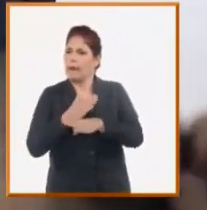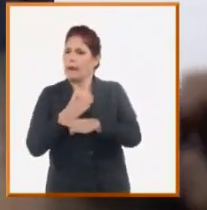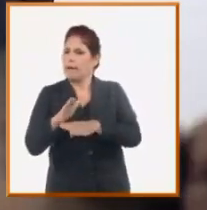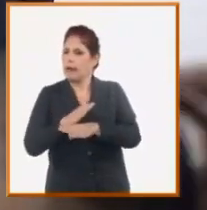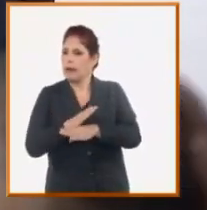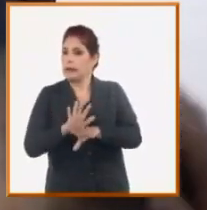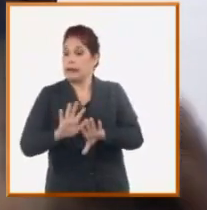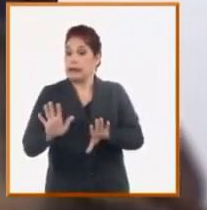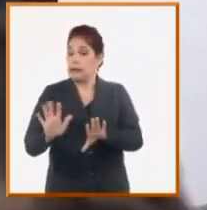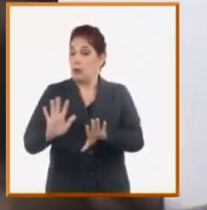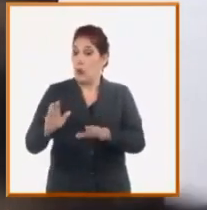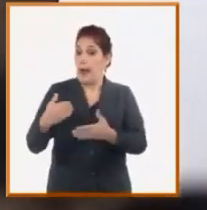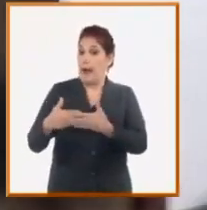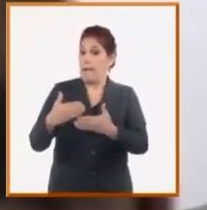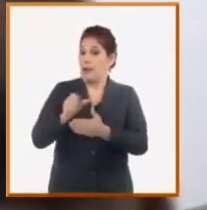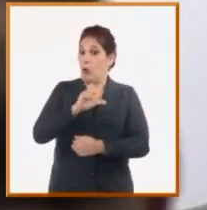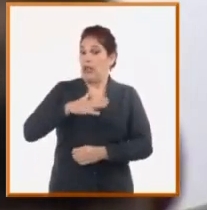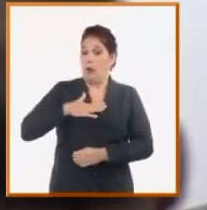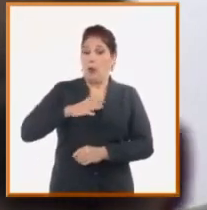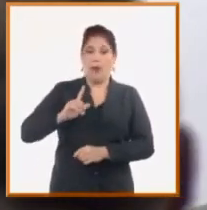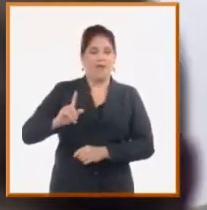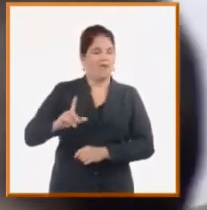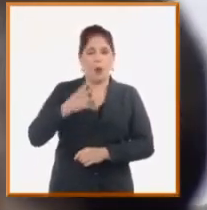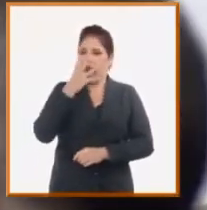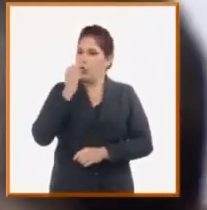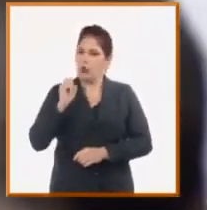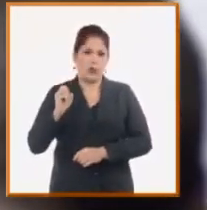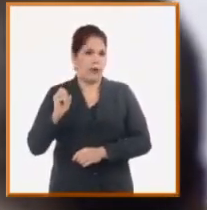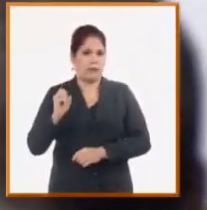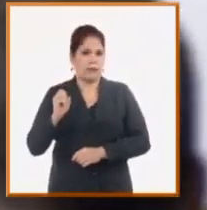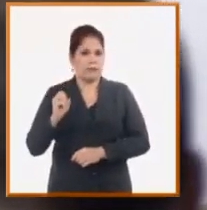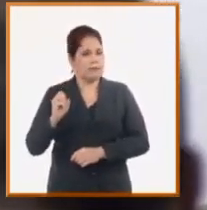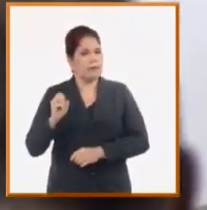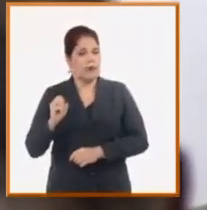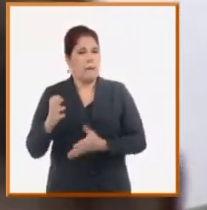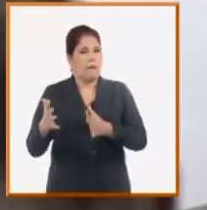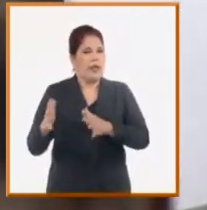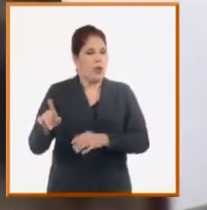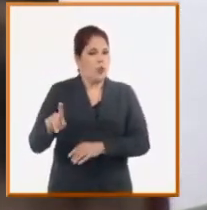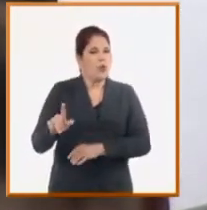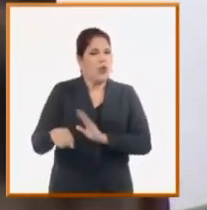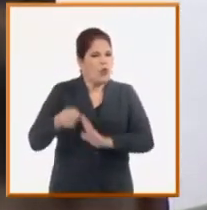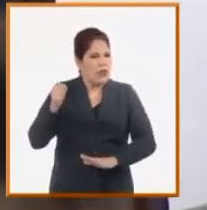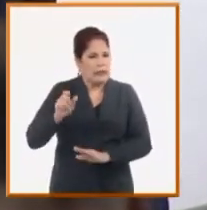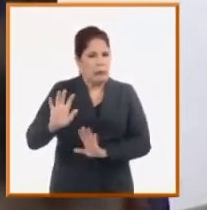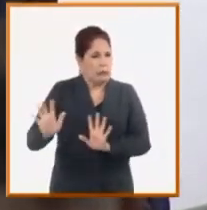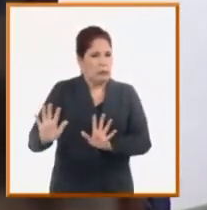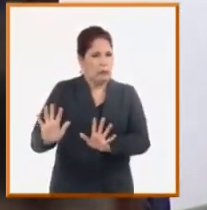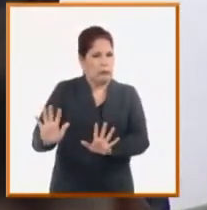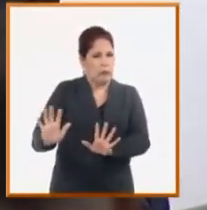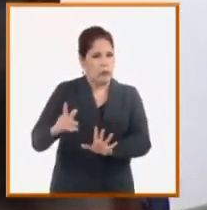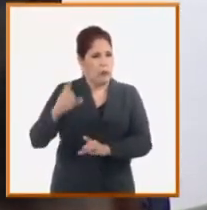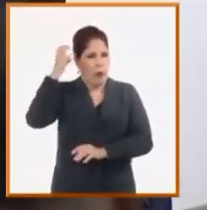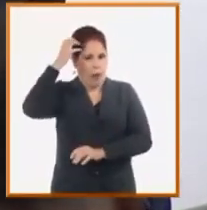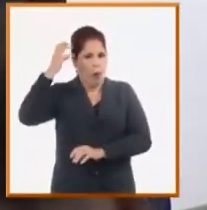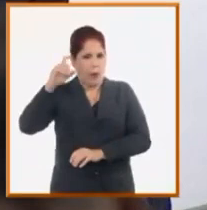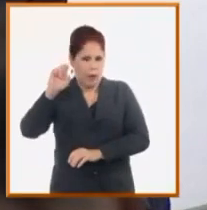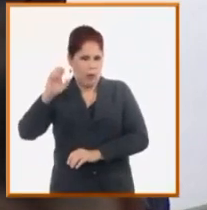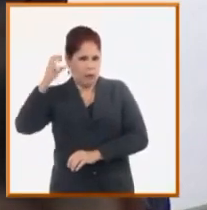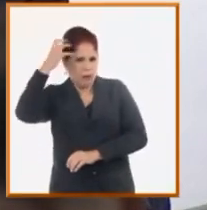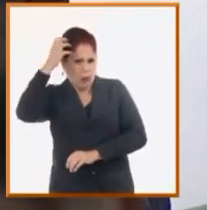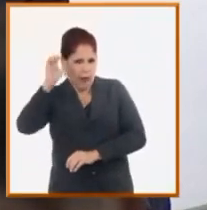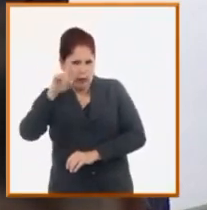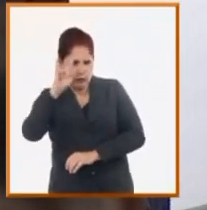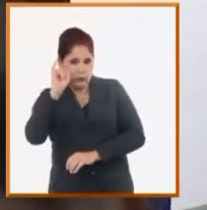con MIPYME nada. A veces se generan temores, se generan rechazos, Y nosotros